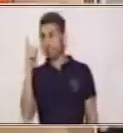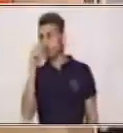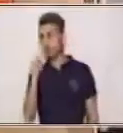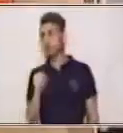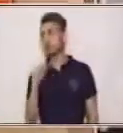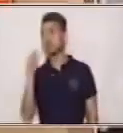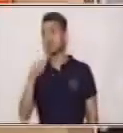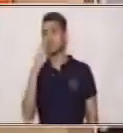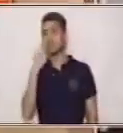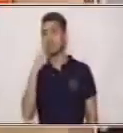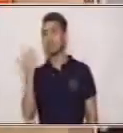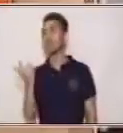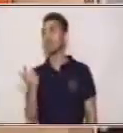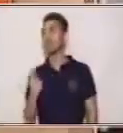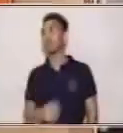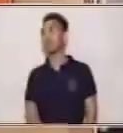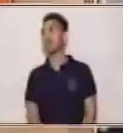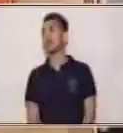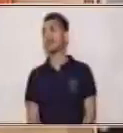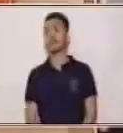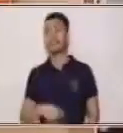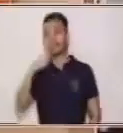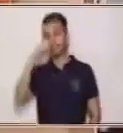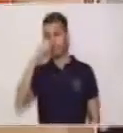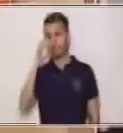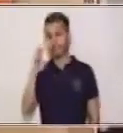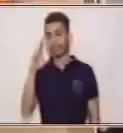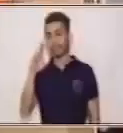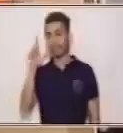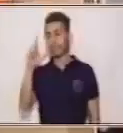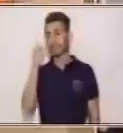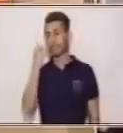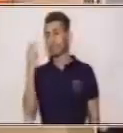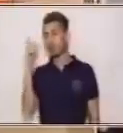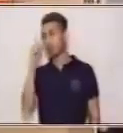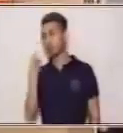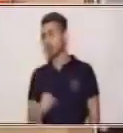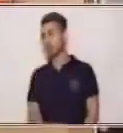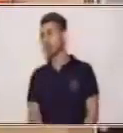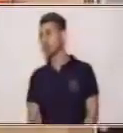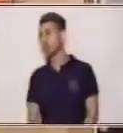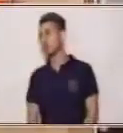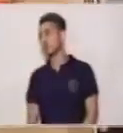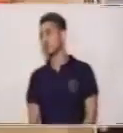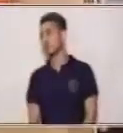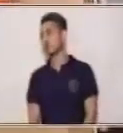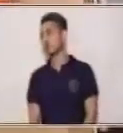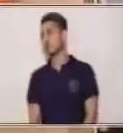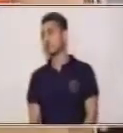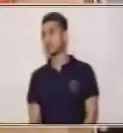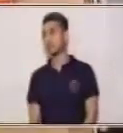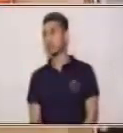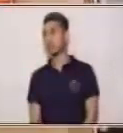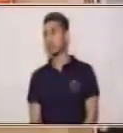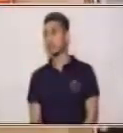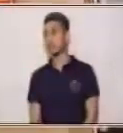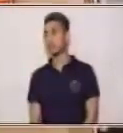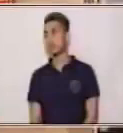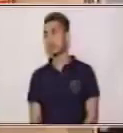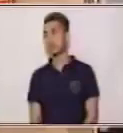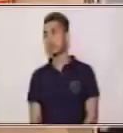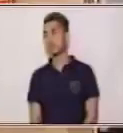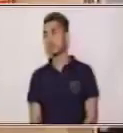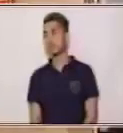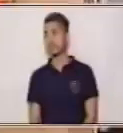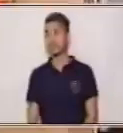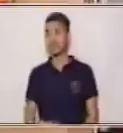dijimos? Excelente, los tercios. Vamos a ver que un tercio